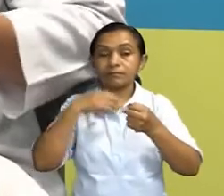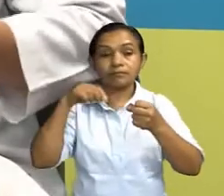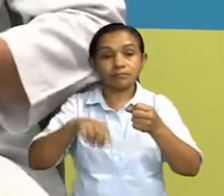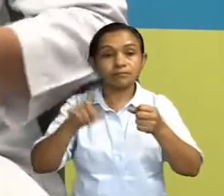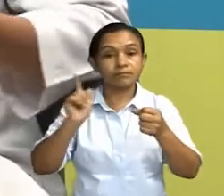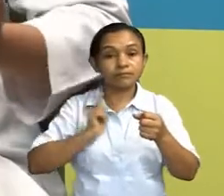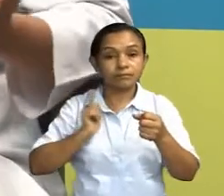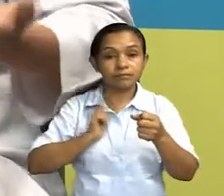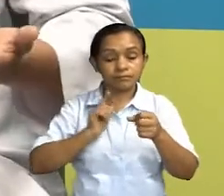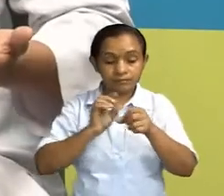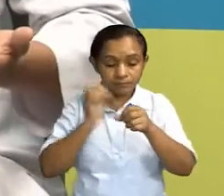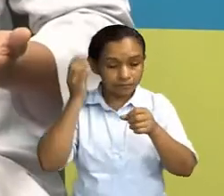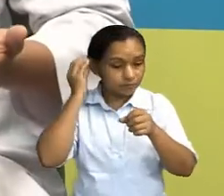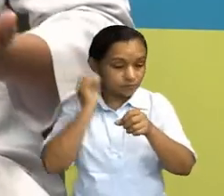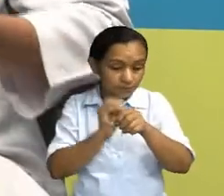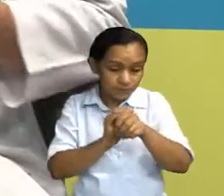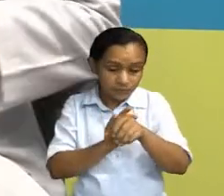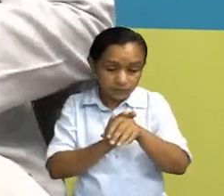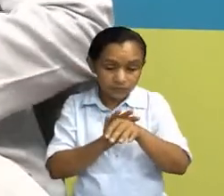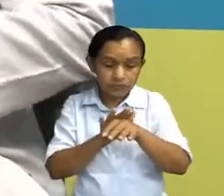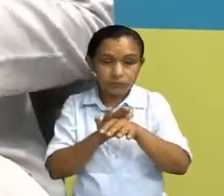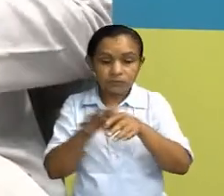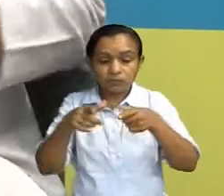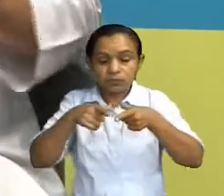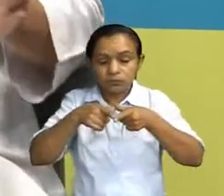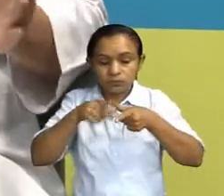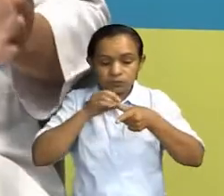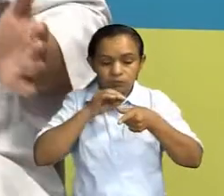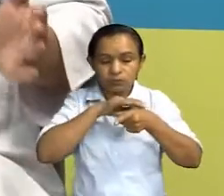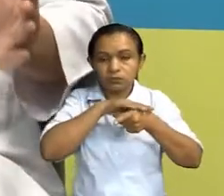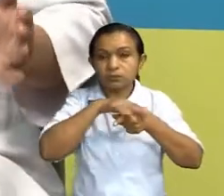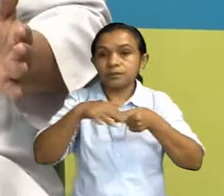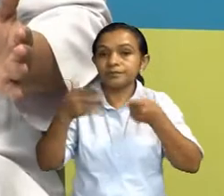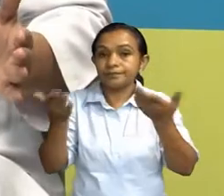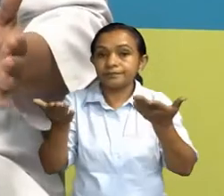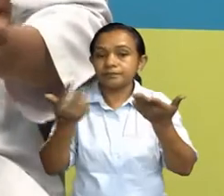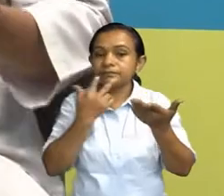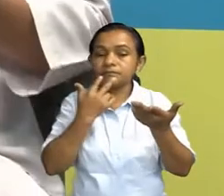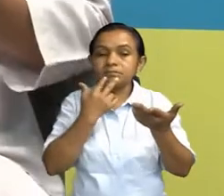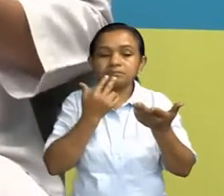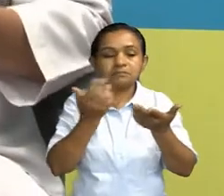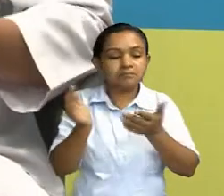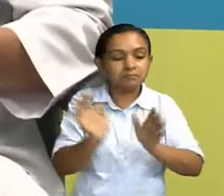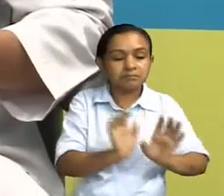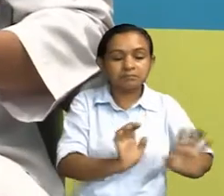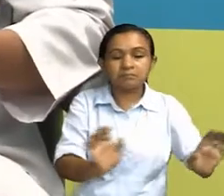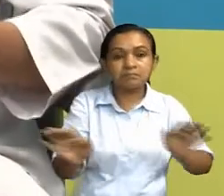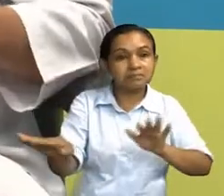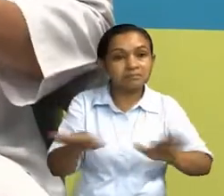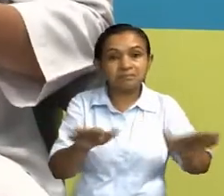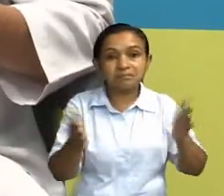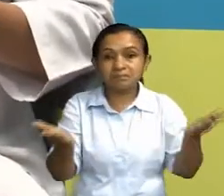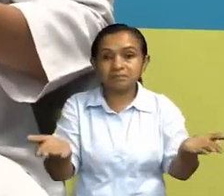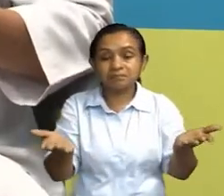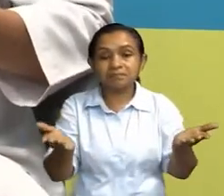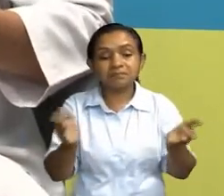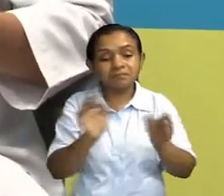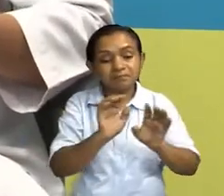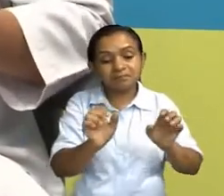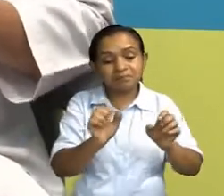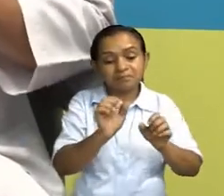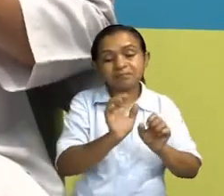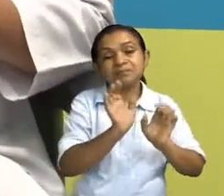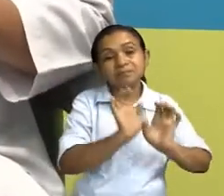el crecimiento de vello pubiano. Entonces, si estas niñas no tienen vello pubiano, si las niñas, por su edad,